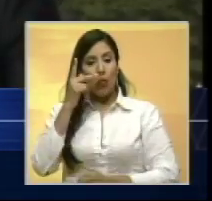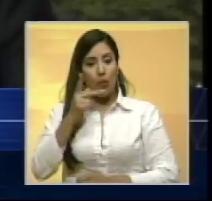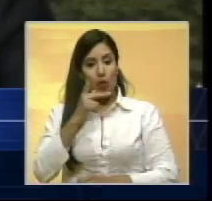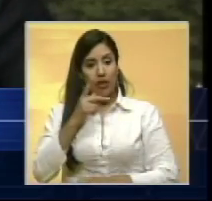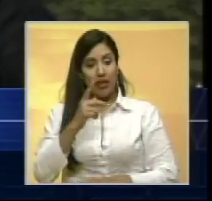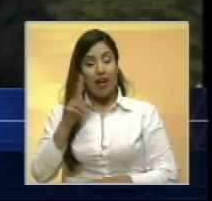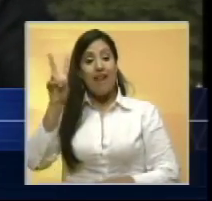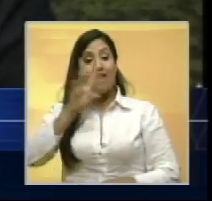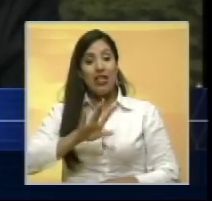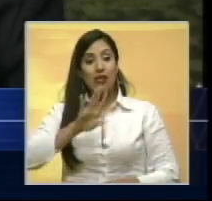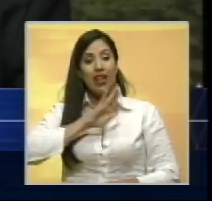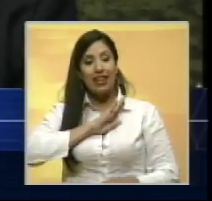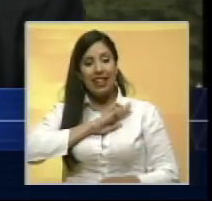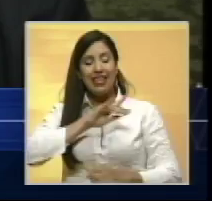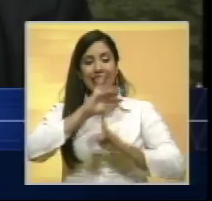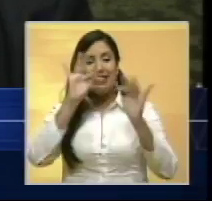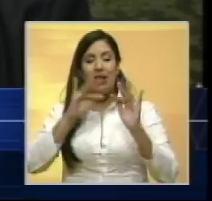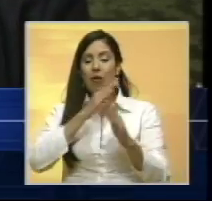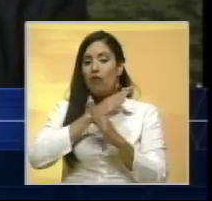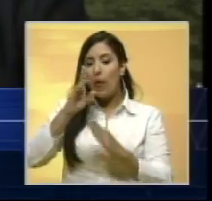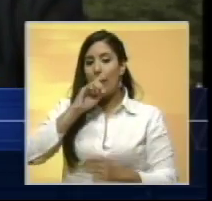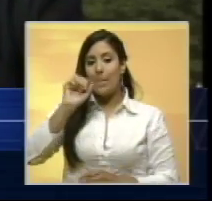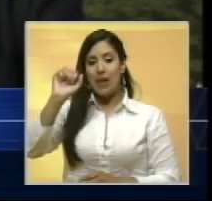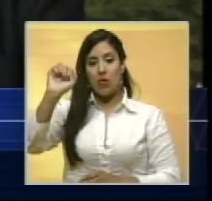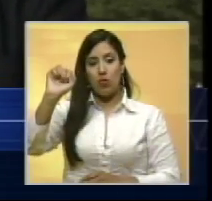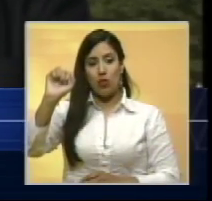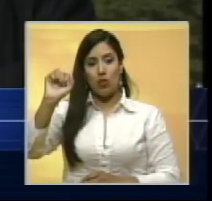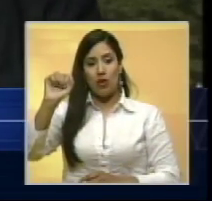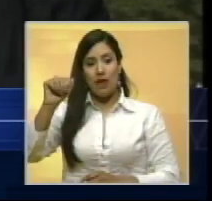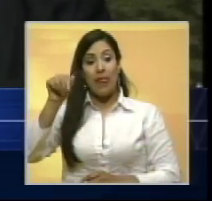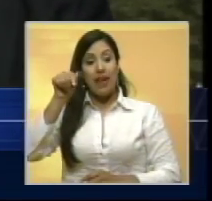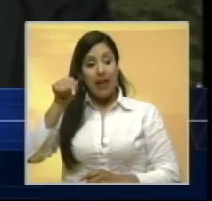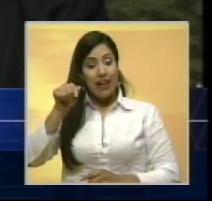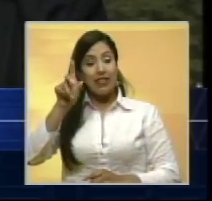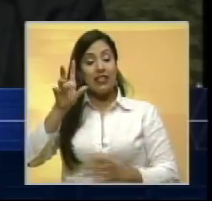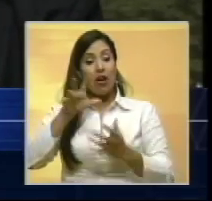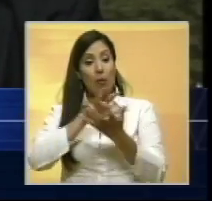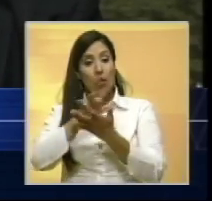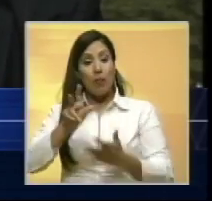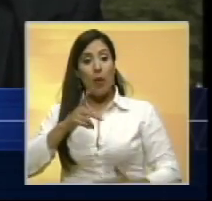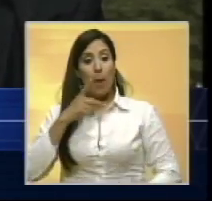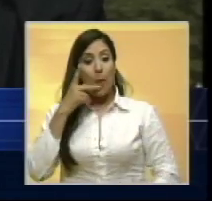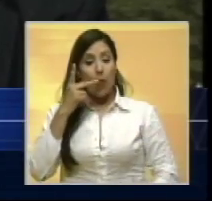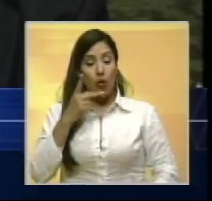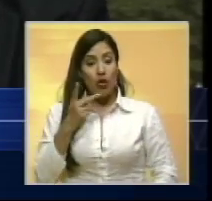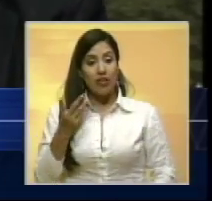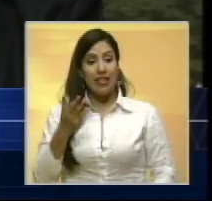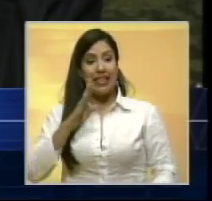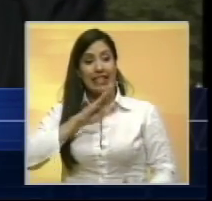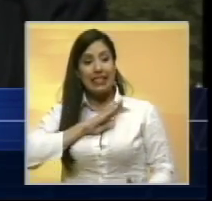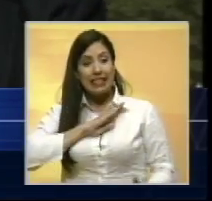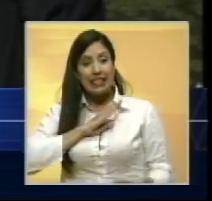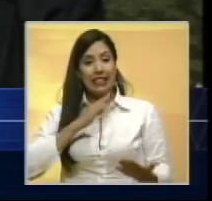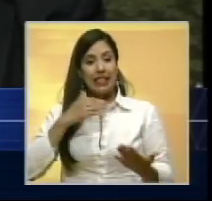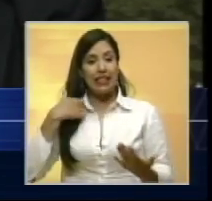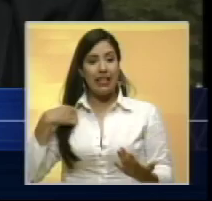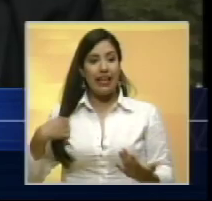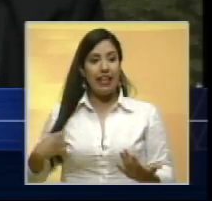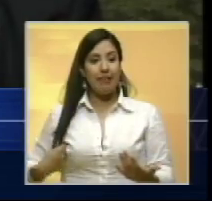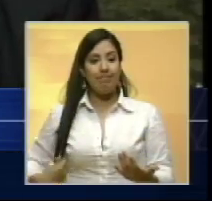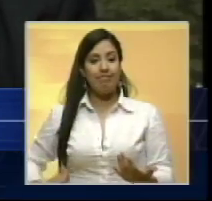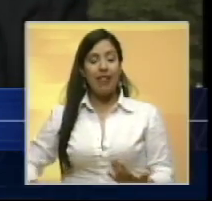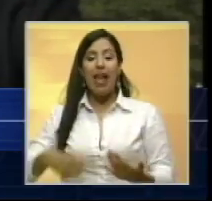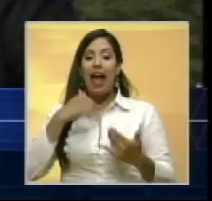políticos. En Venezuela está el instrumento del revocatorio. Esa situación política que tiene